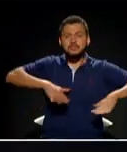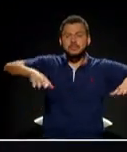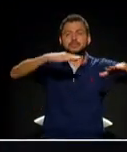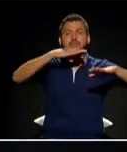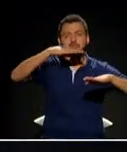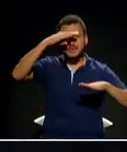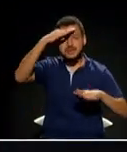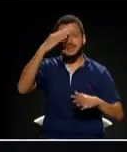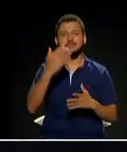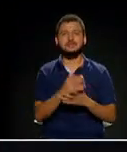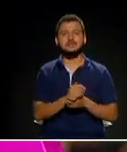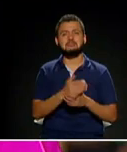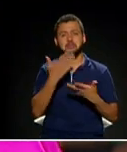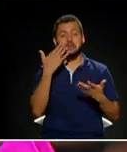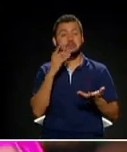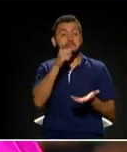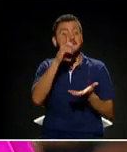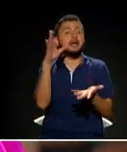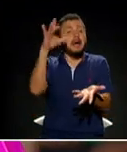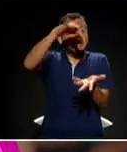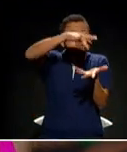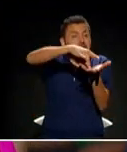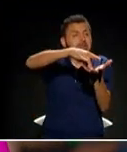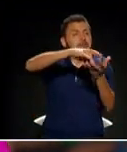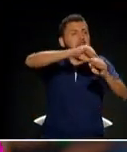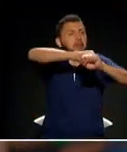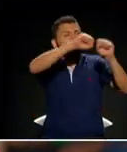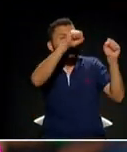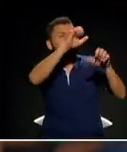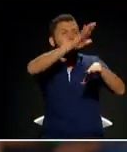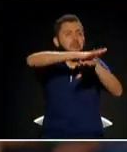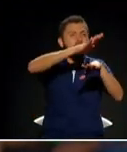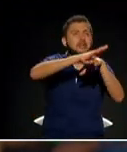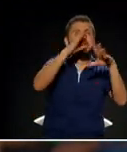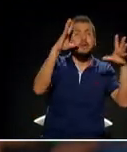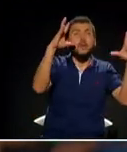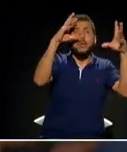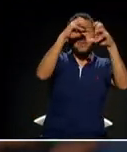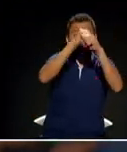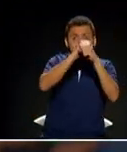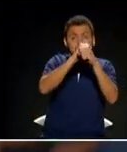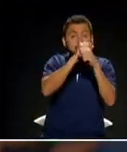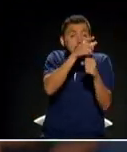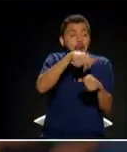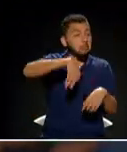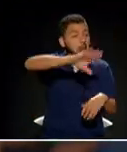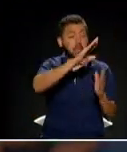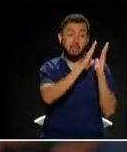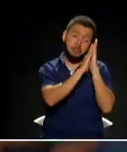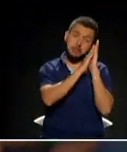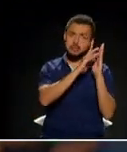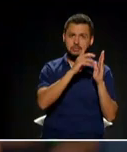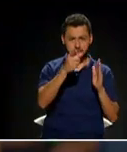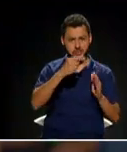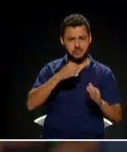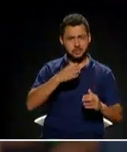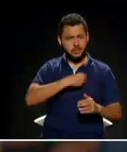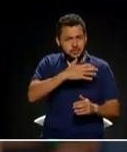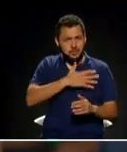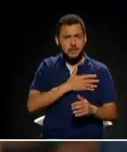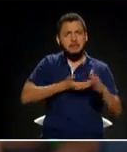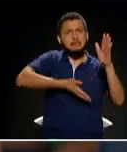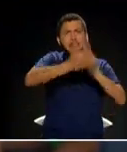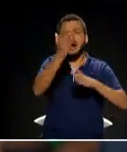de día de noche tengamos flexibilidad de horarios tengamos otra manera de usar el territorio y hay que adecuar la ciudad el